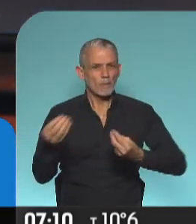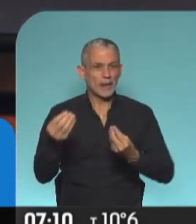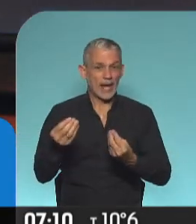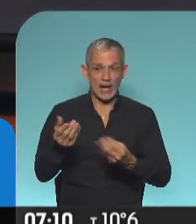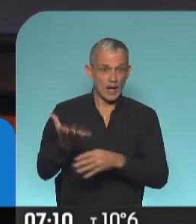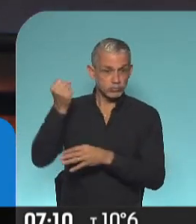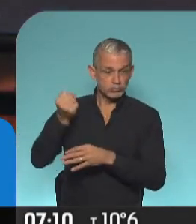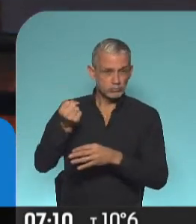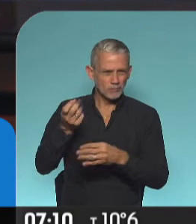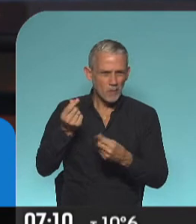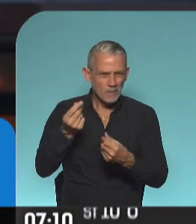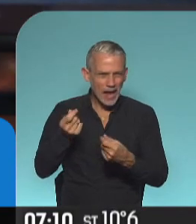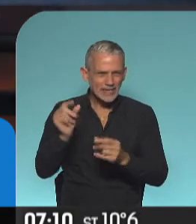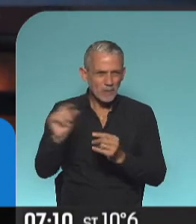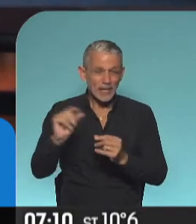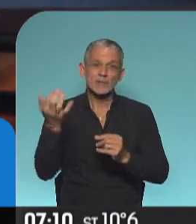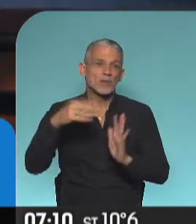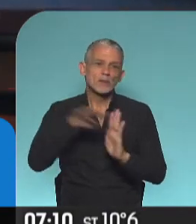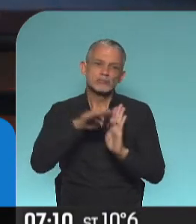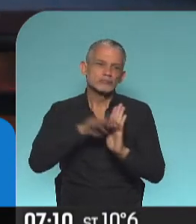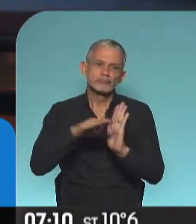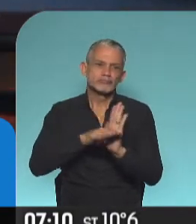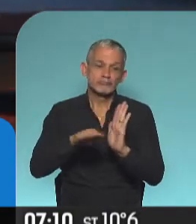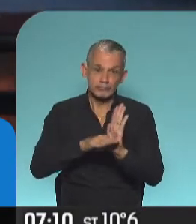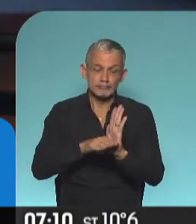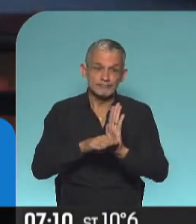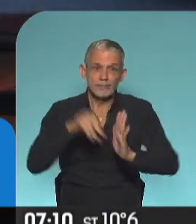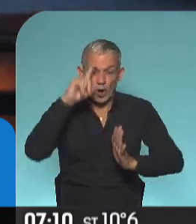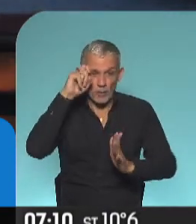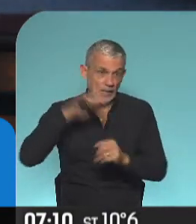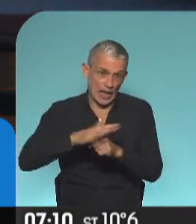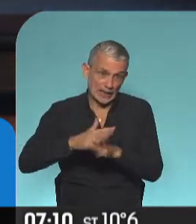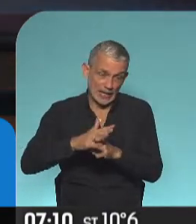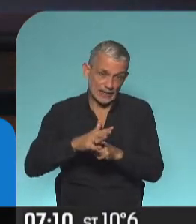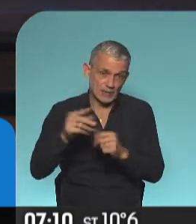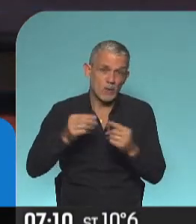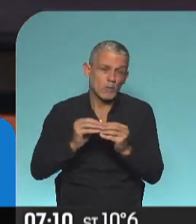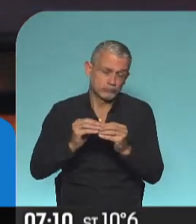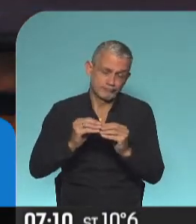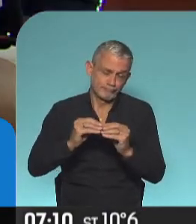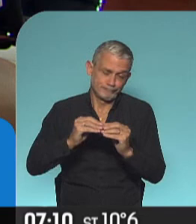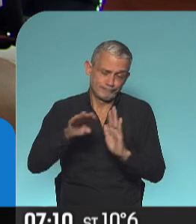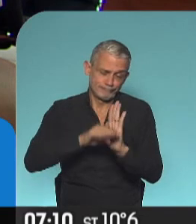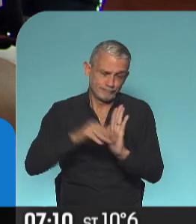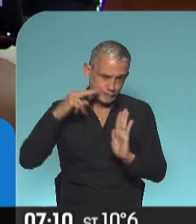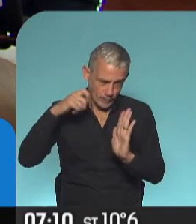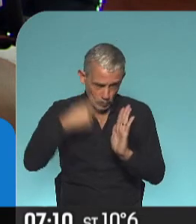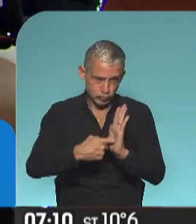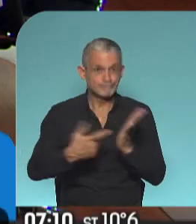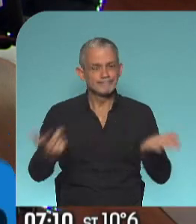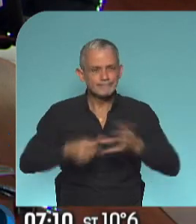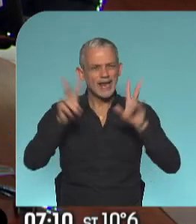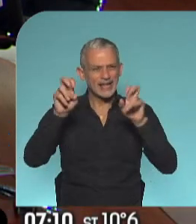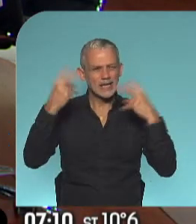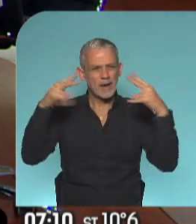este financiamiento hay que cumplir ciertos requisitos sanitarios que obviamente Tandil por este motivo no los está cumpliendo. Vamos a seguir con todo este tema